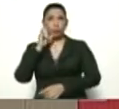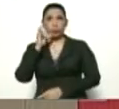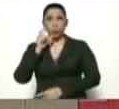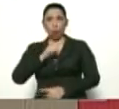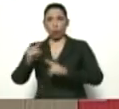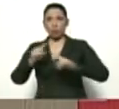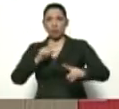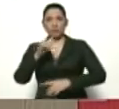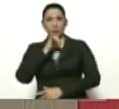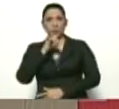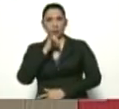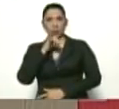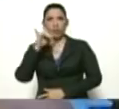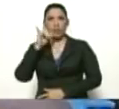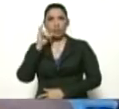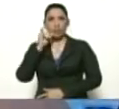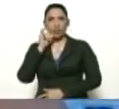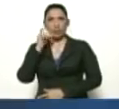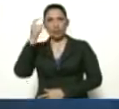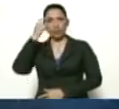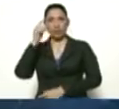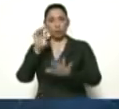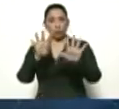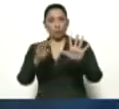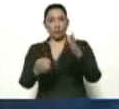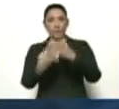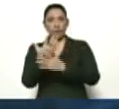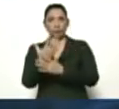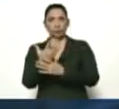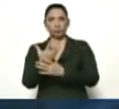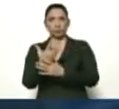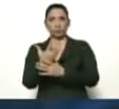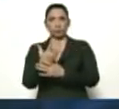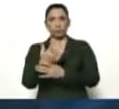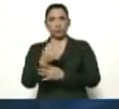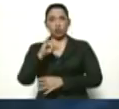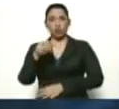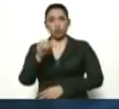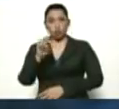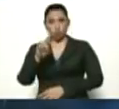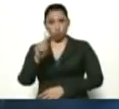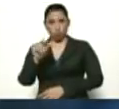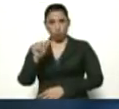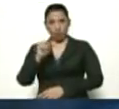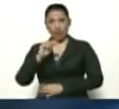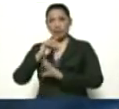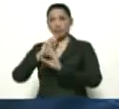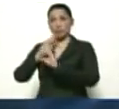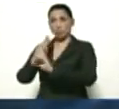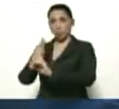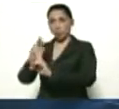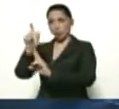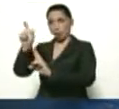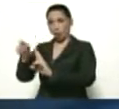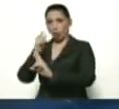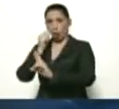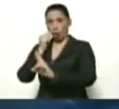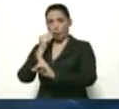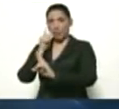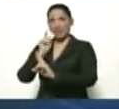ella aquí está el día 9 de mayo woodrow contestándole a quiñones que